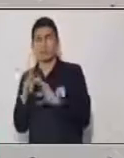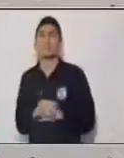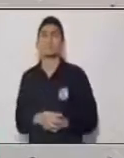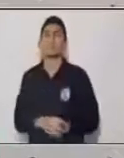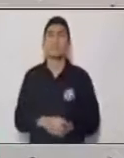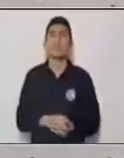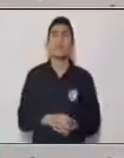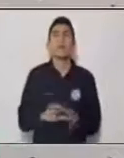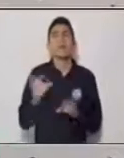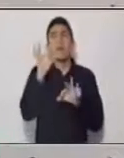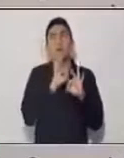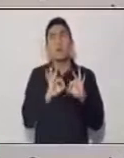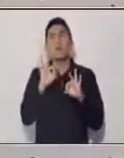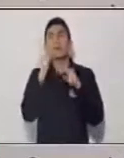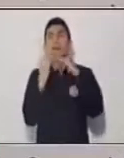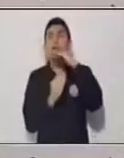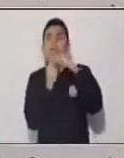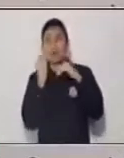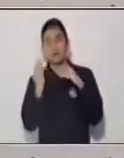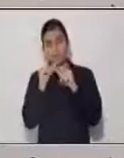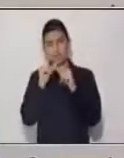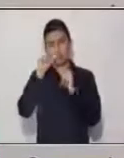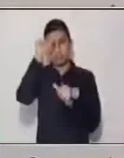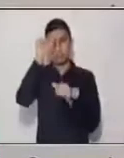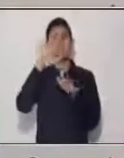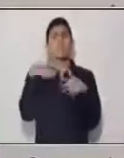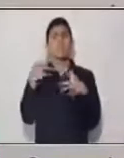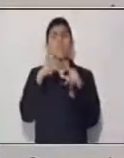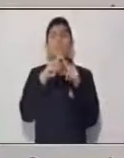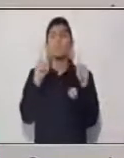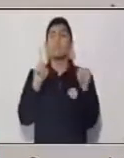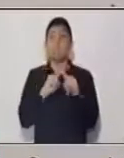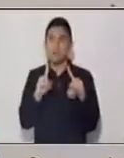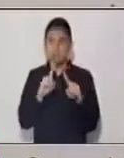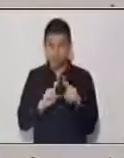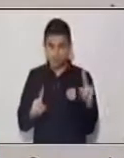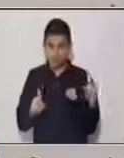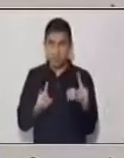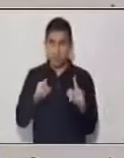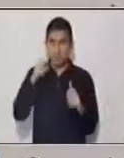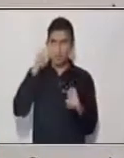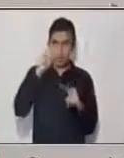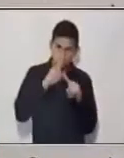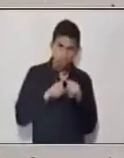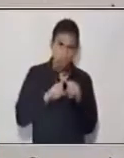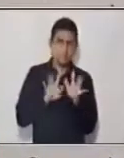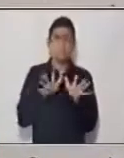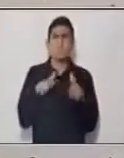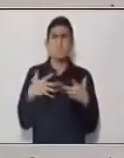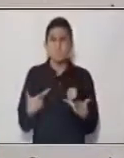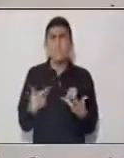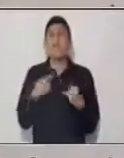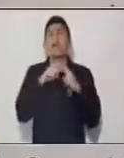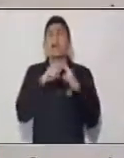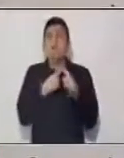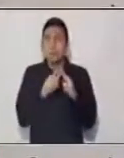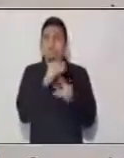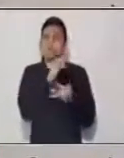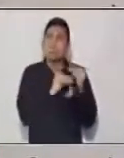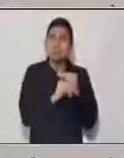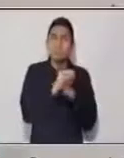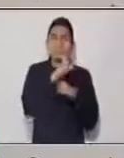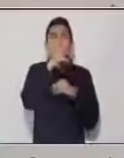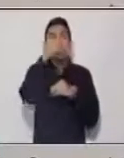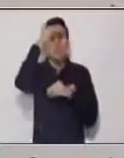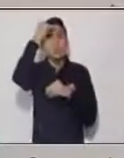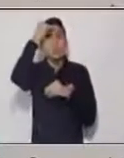la base o el ancho para todos, que es el diferencial en x. Entonces surge este